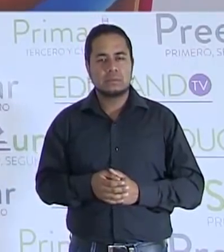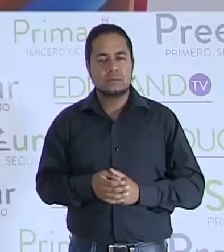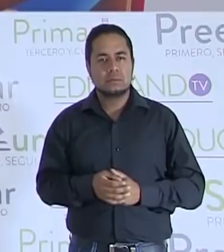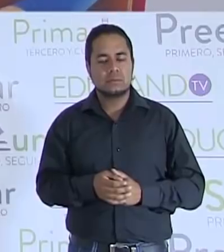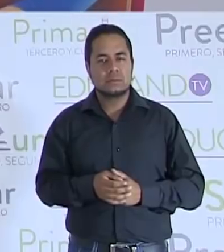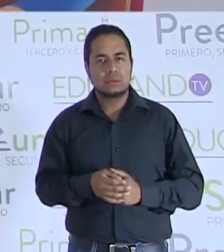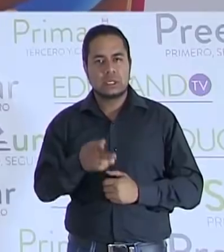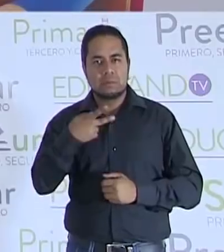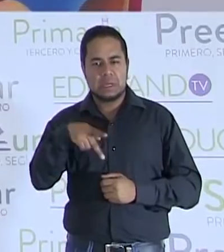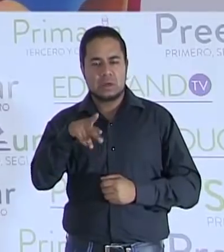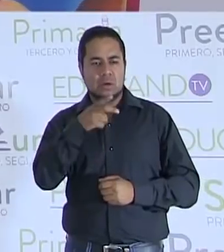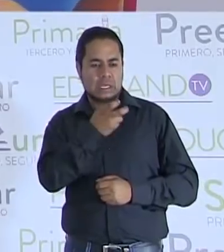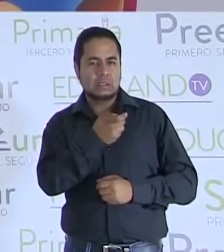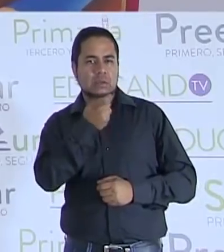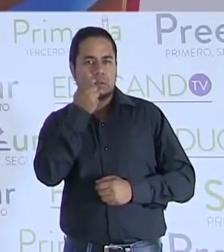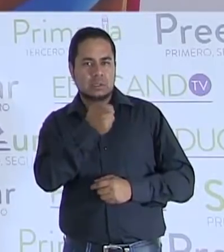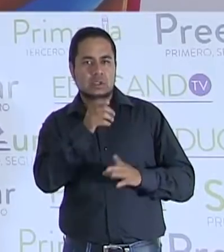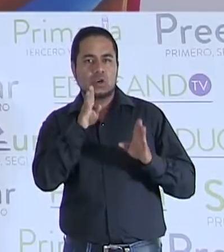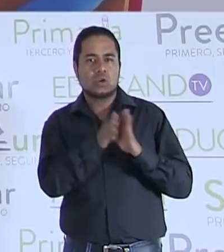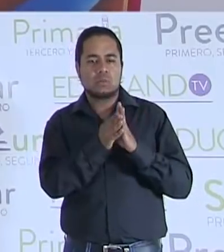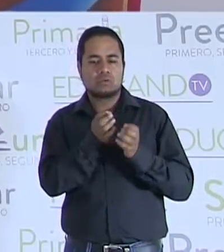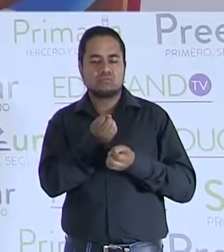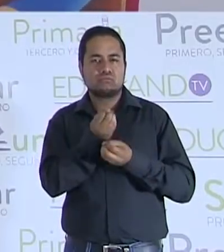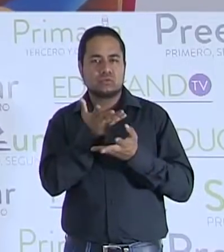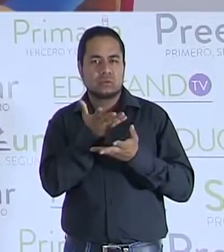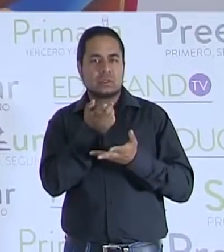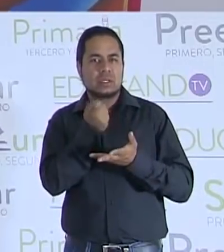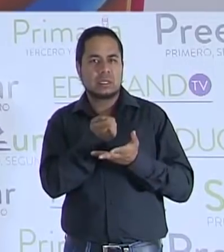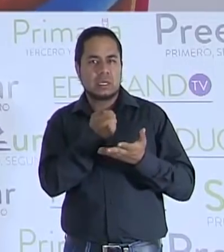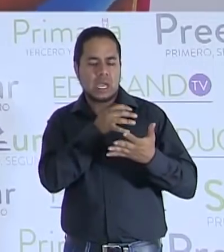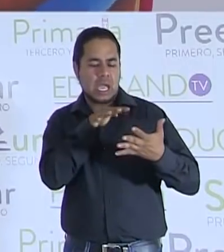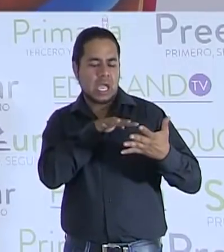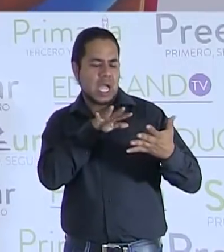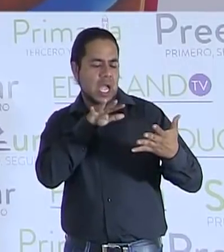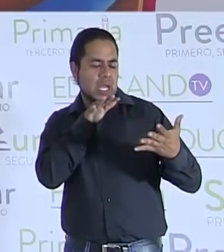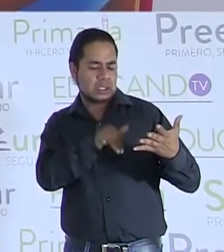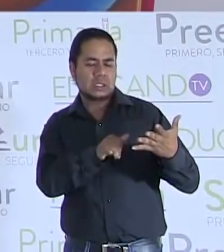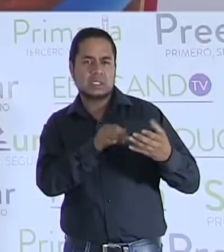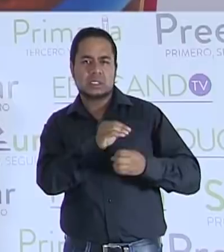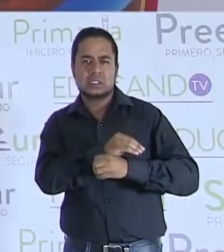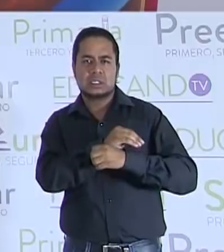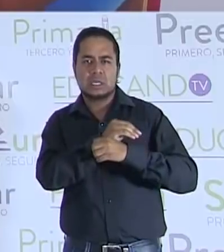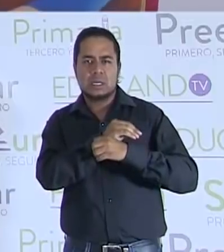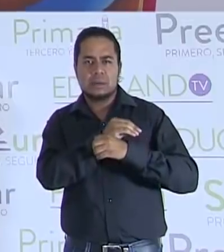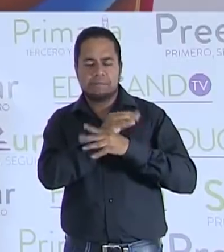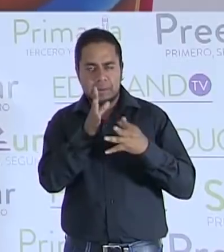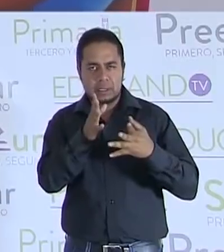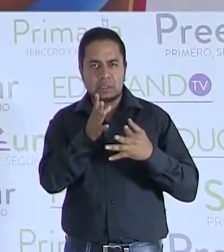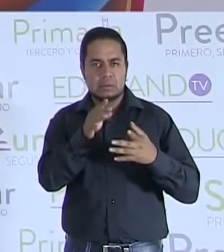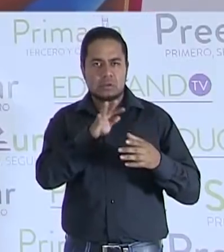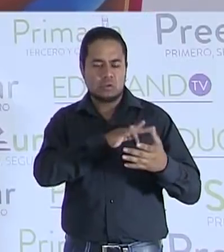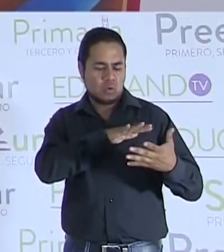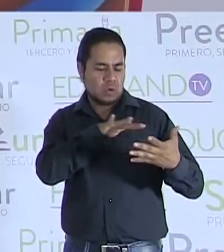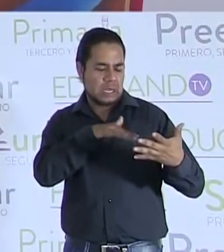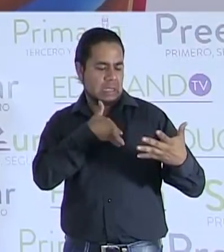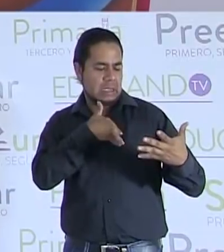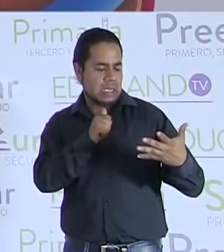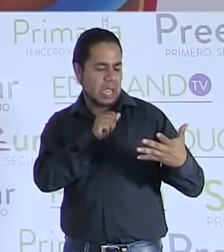esto es el significado explícito, lo que está claro, lo que puede verse a simple